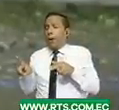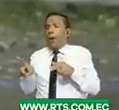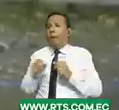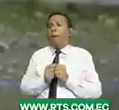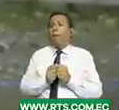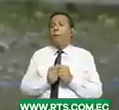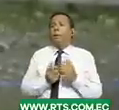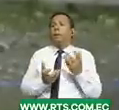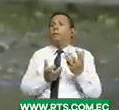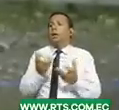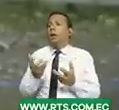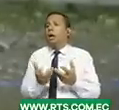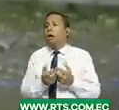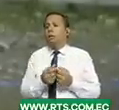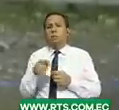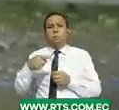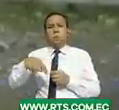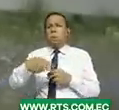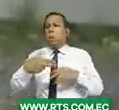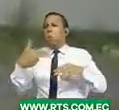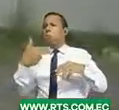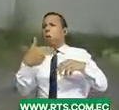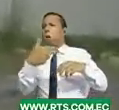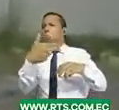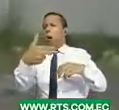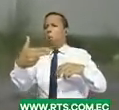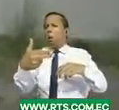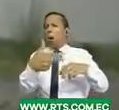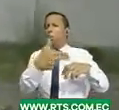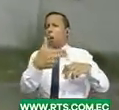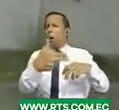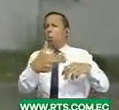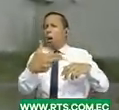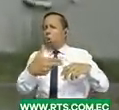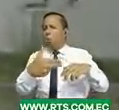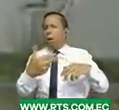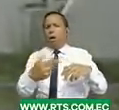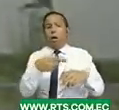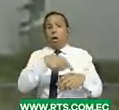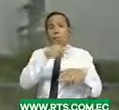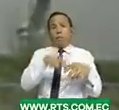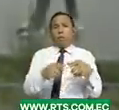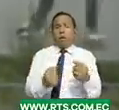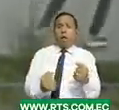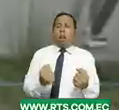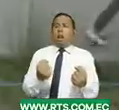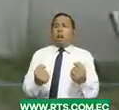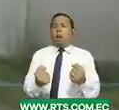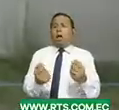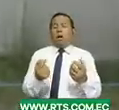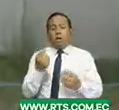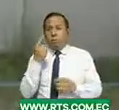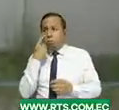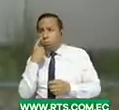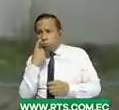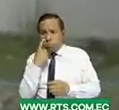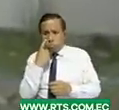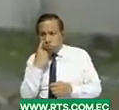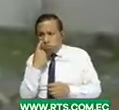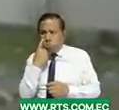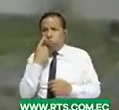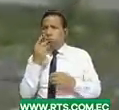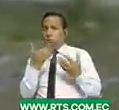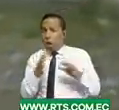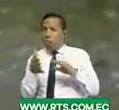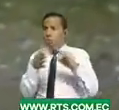dejan de disparar, ni tiempo de reaccionar le dieron al occiso. Verifican que el asesinato esté consumado. La camioneta se da la